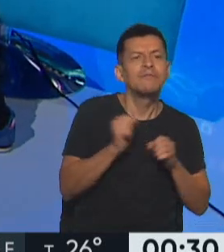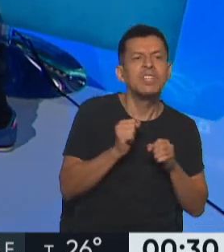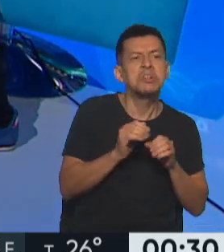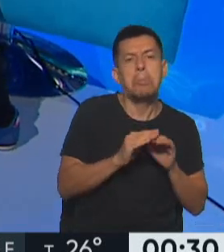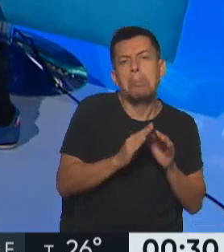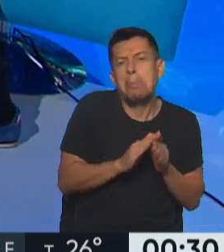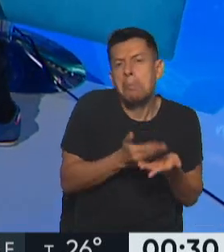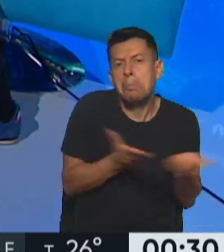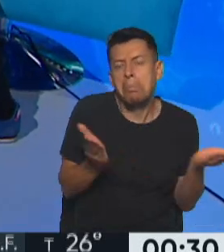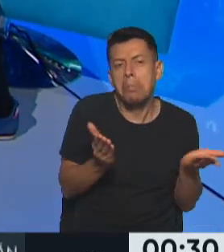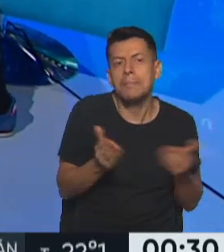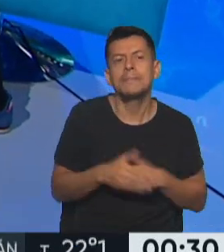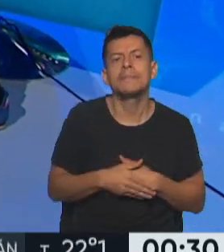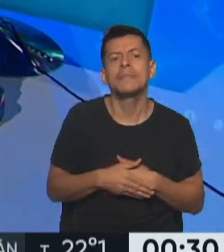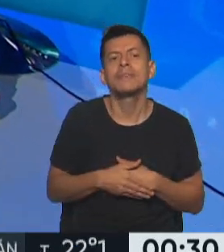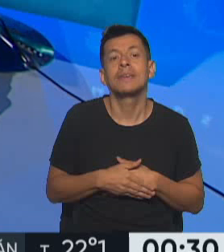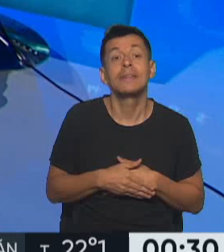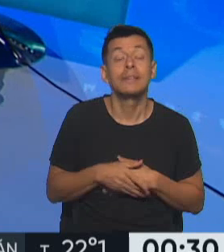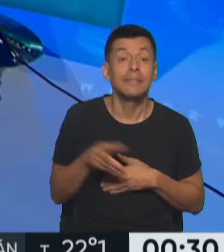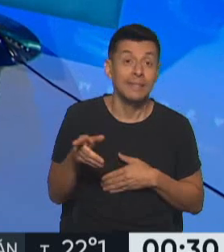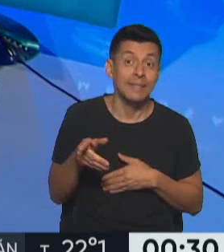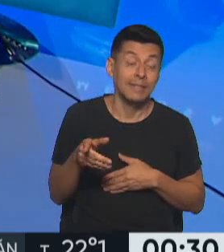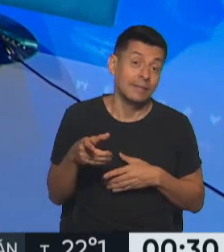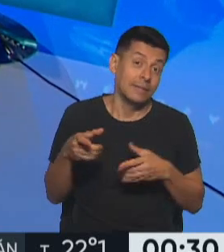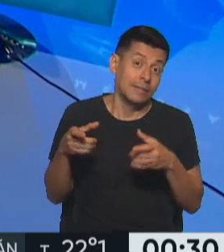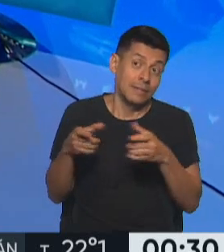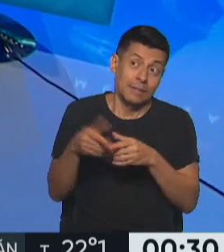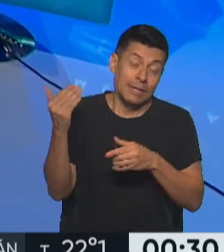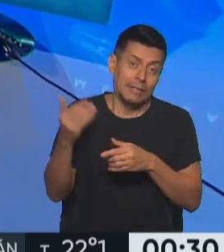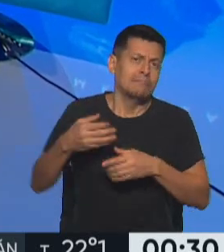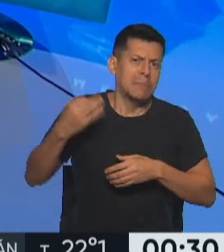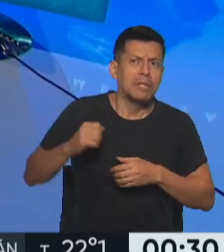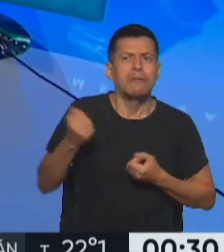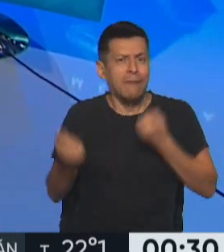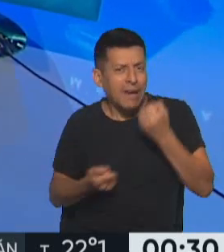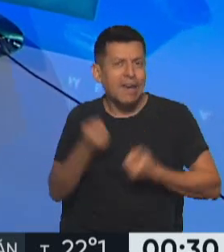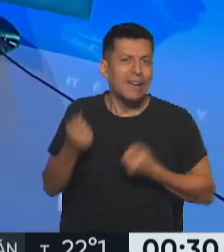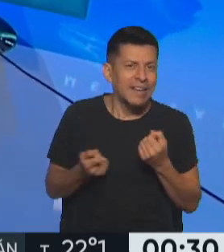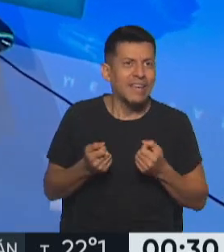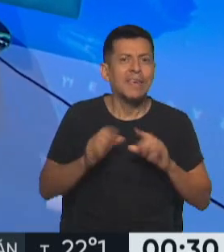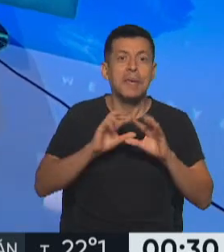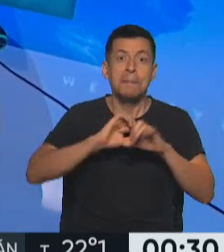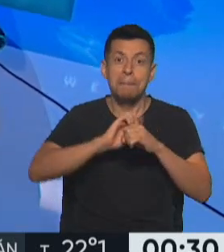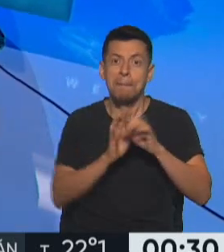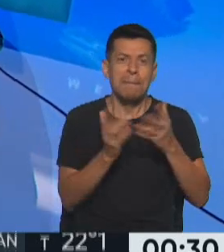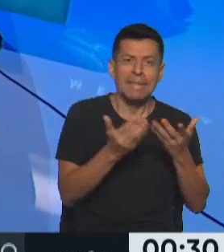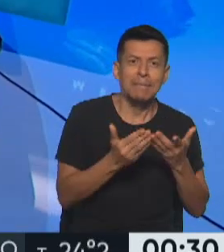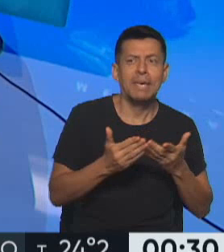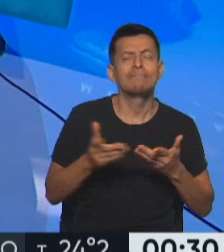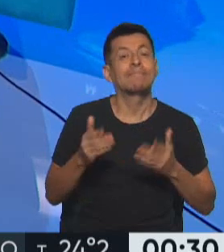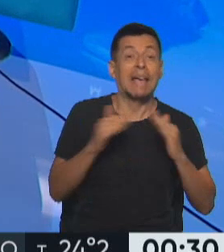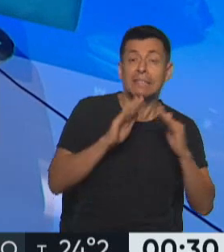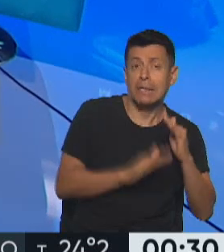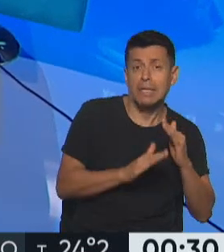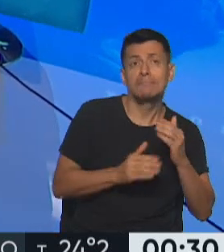Porque eso hasta el Frenkeltronic nos alegró la pandemia con un poco de dancing en la casa. Sí, y el show que está en la plataforma también,